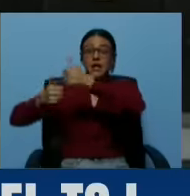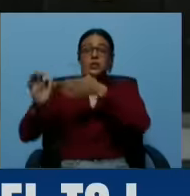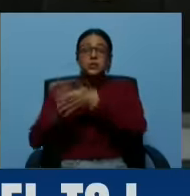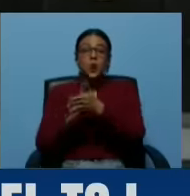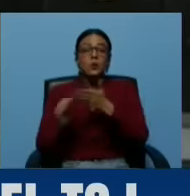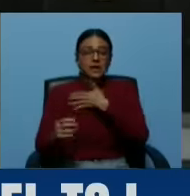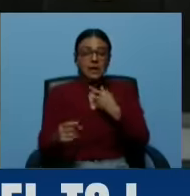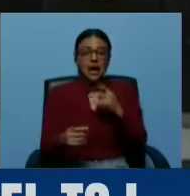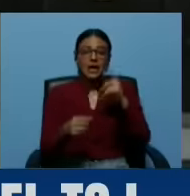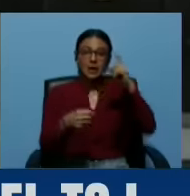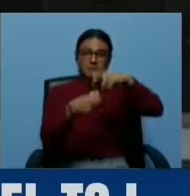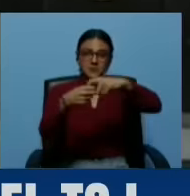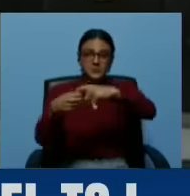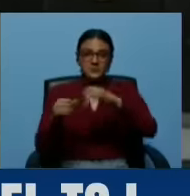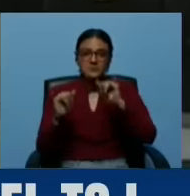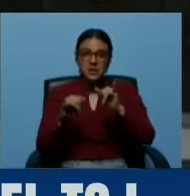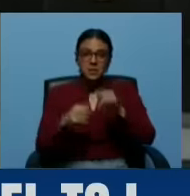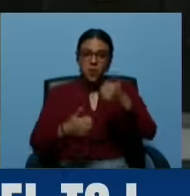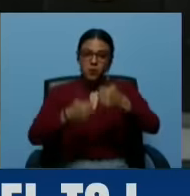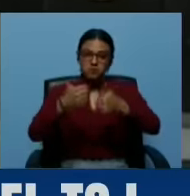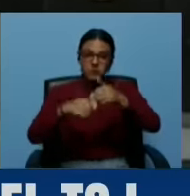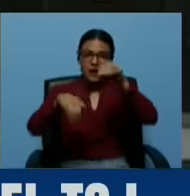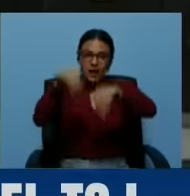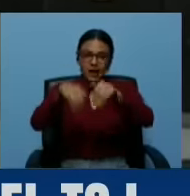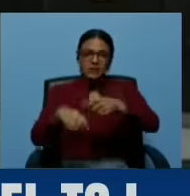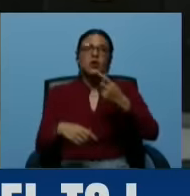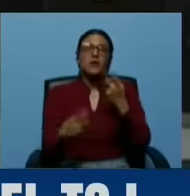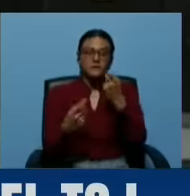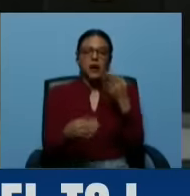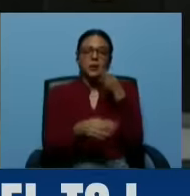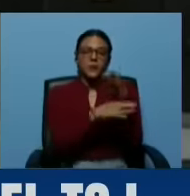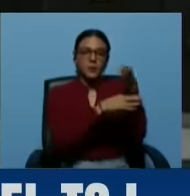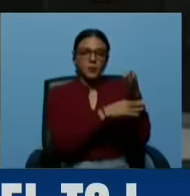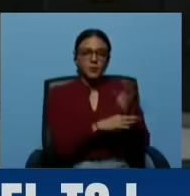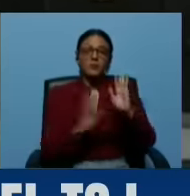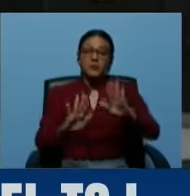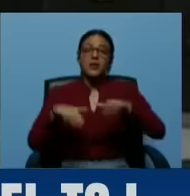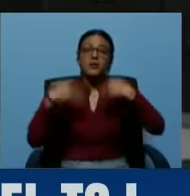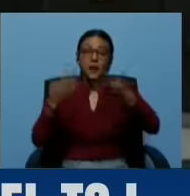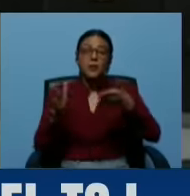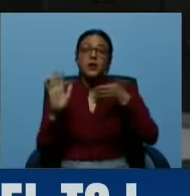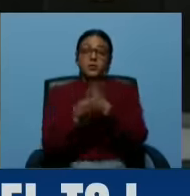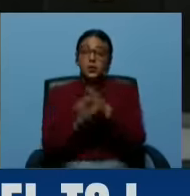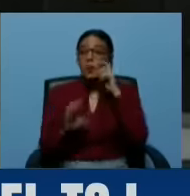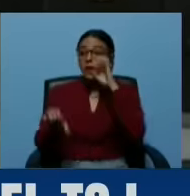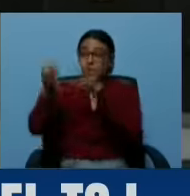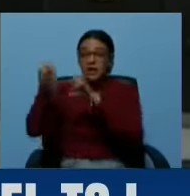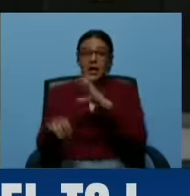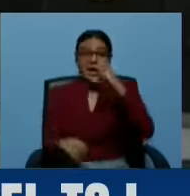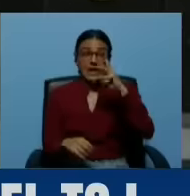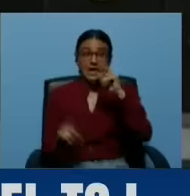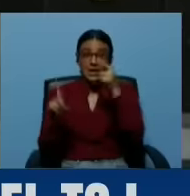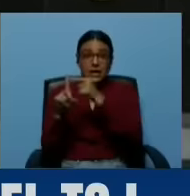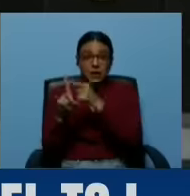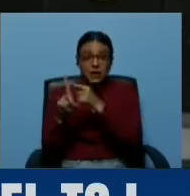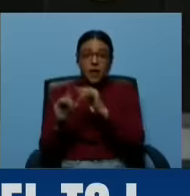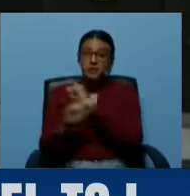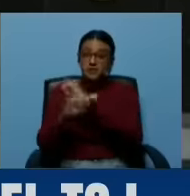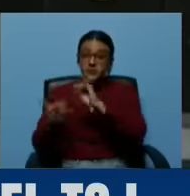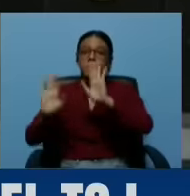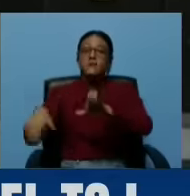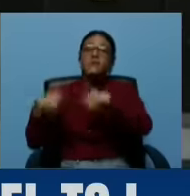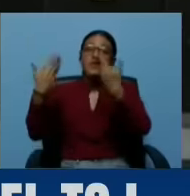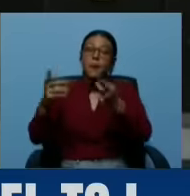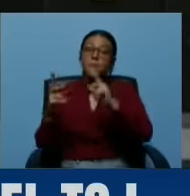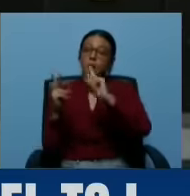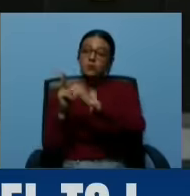deberán acudir el día de hoy a esta sala electoral del Tribunal Supremo de Justicia. Después de la comparecencia de Cristian Chirinos, le toca el turno